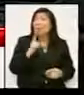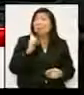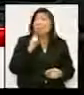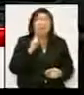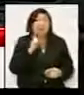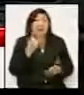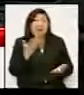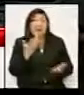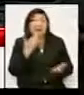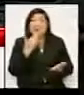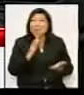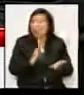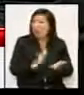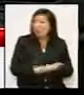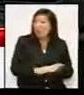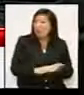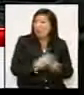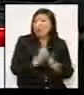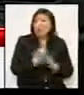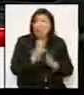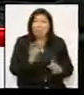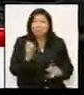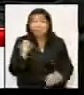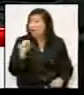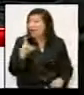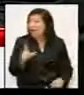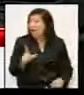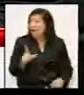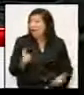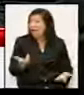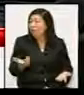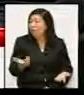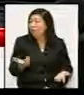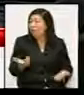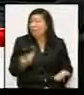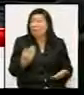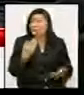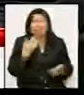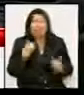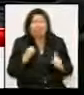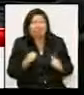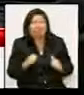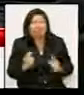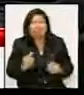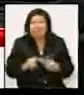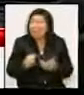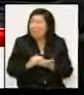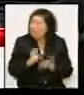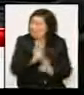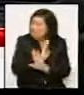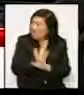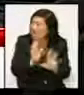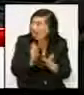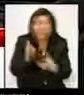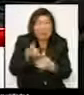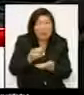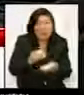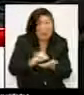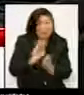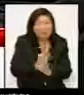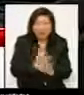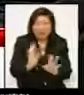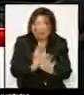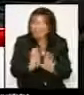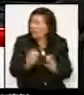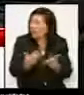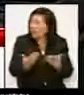engañado, mal servicio, colas, muy caro, deplorable, no regreso más, etcétera. Eso ya es